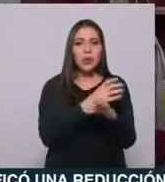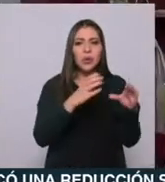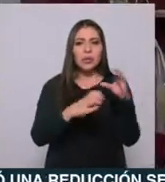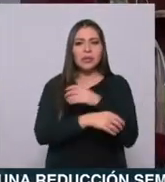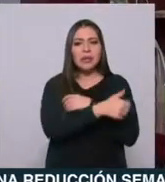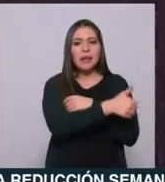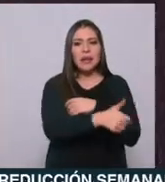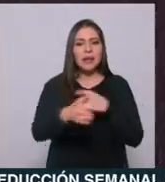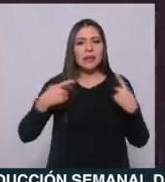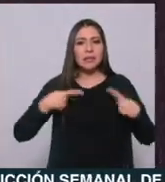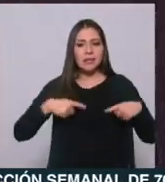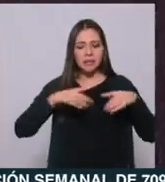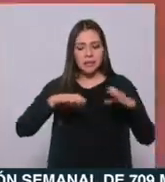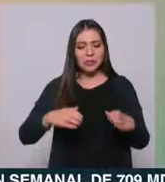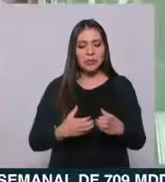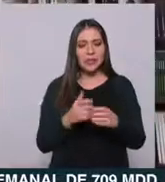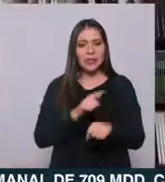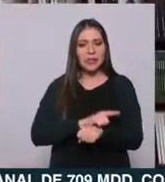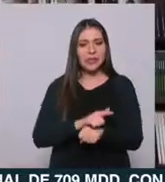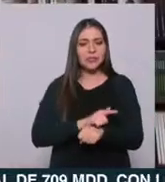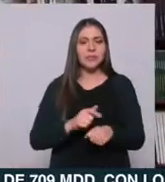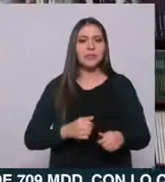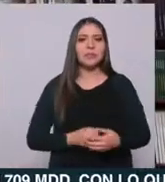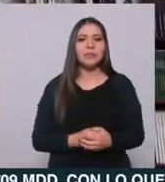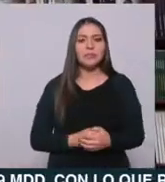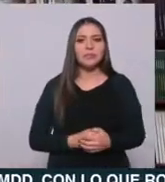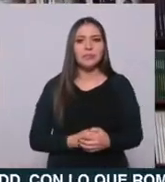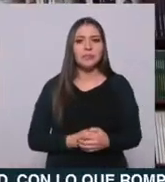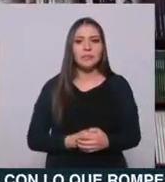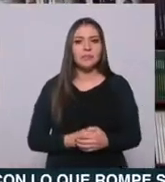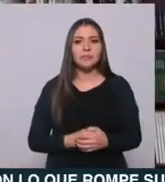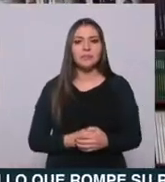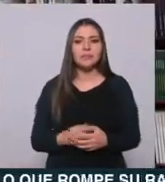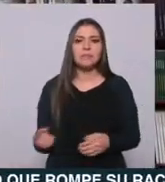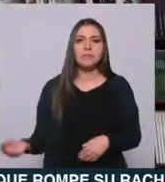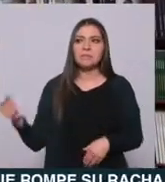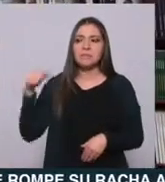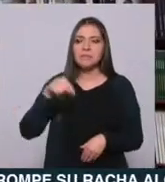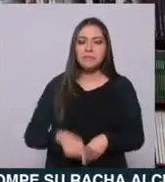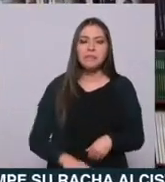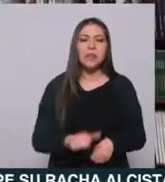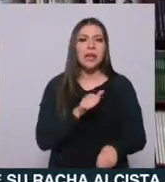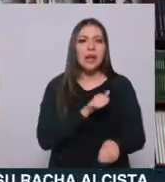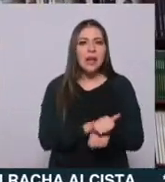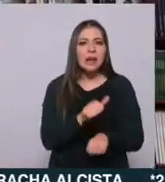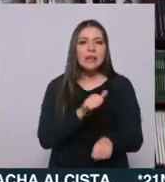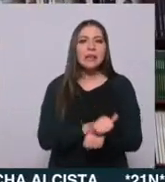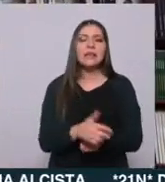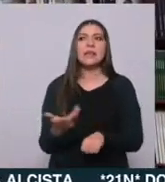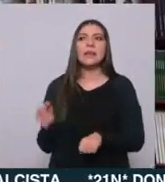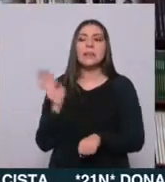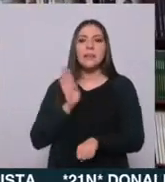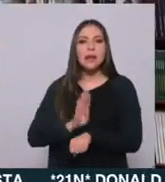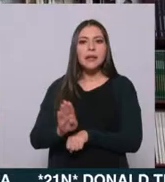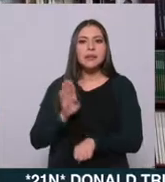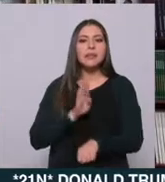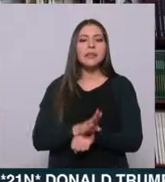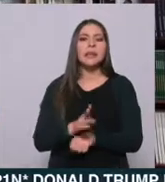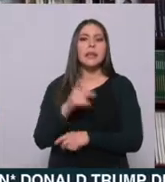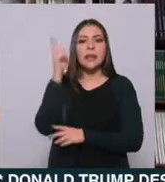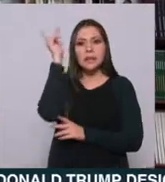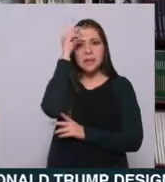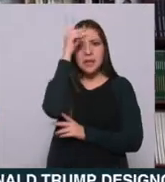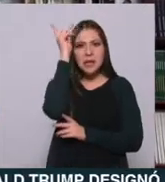cada sector de la comunidad gay. Aquí vienen de Argentina, vienen de Brasil, vienen de Perú,